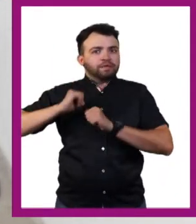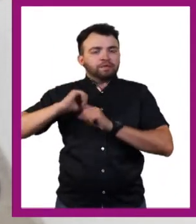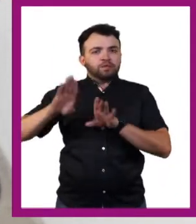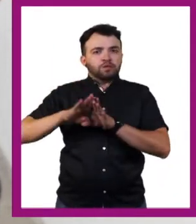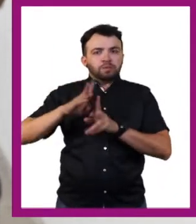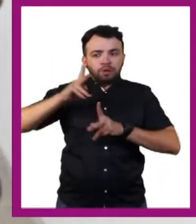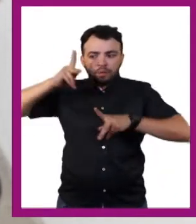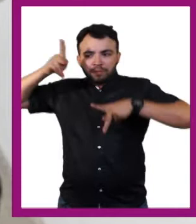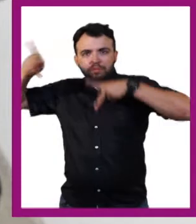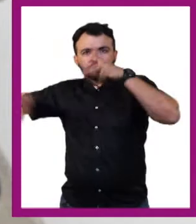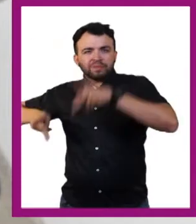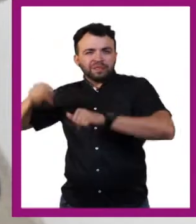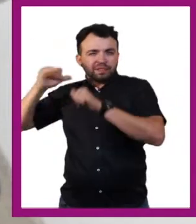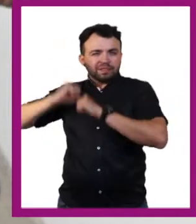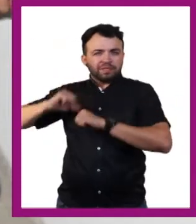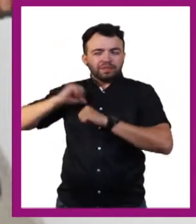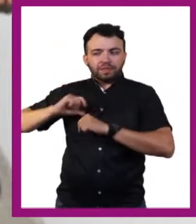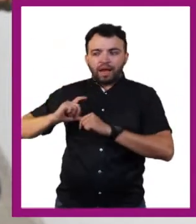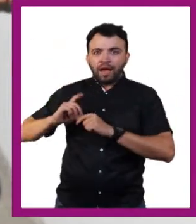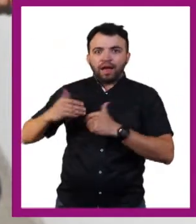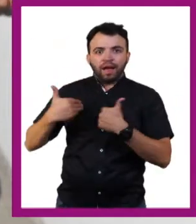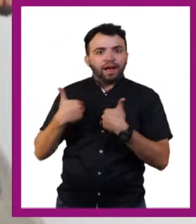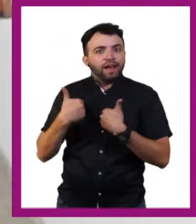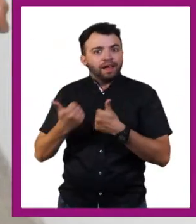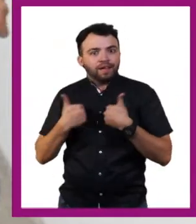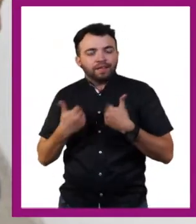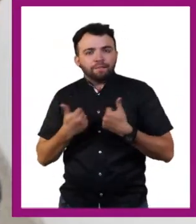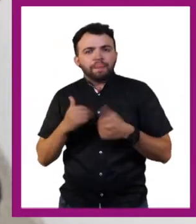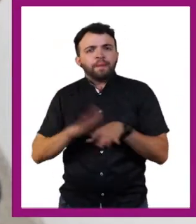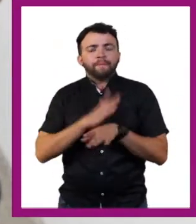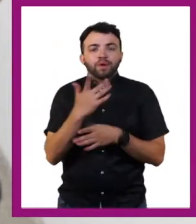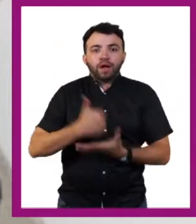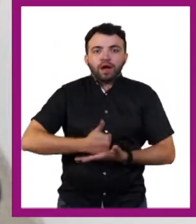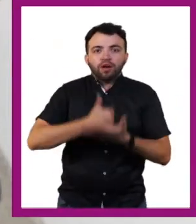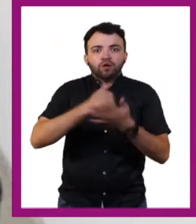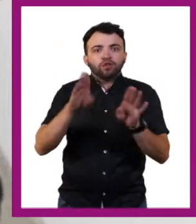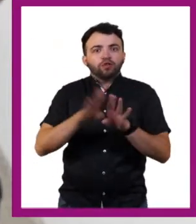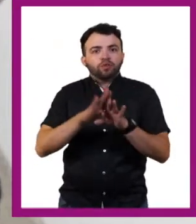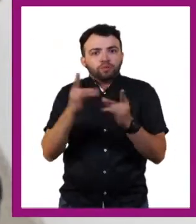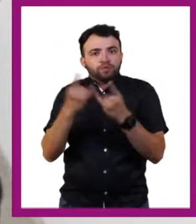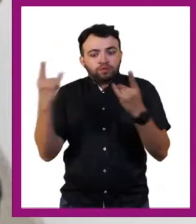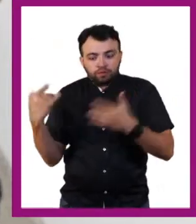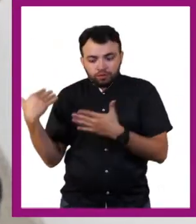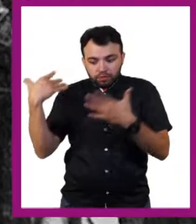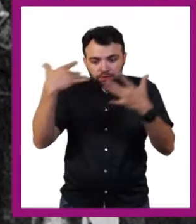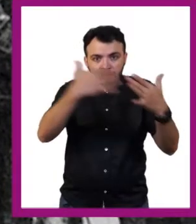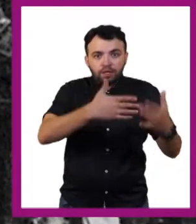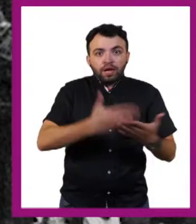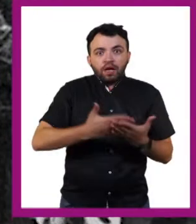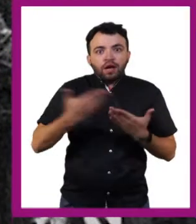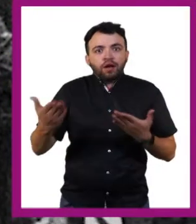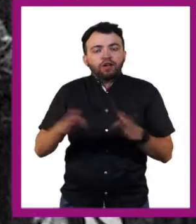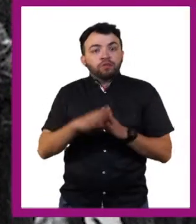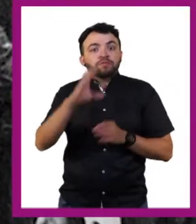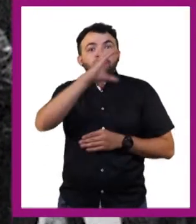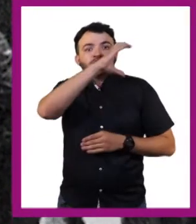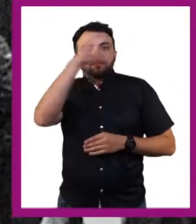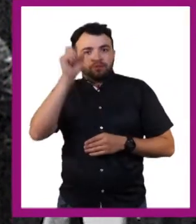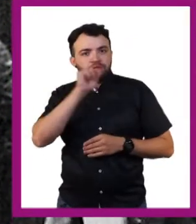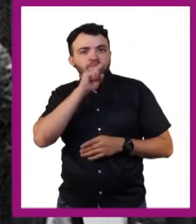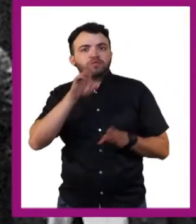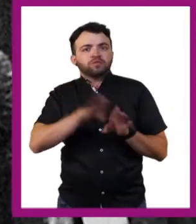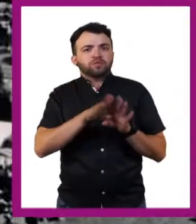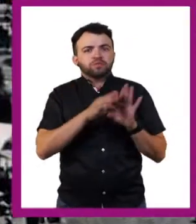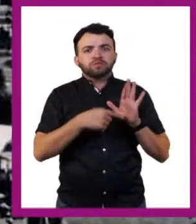y comprenderlo con más elementos, porque nos ayuda a contextualizar lo que vemos, y las fotografías son testimonios de